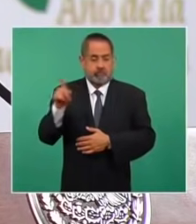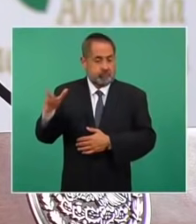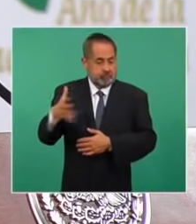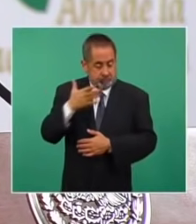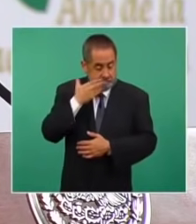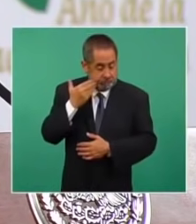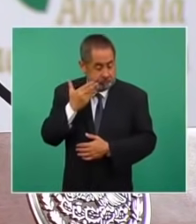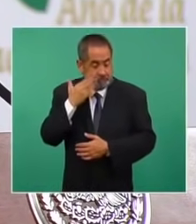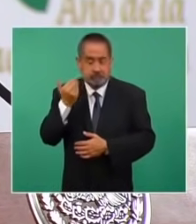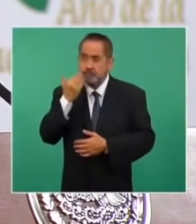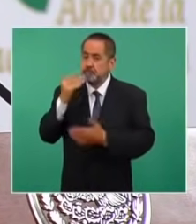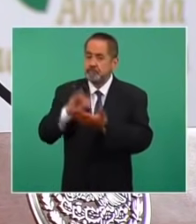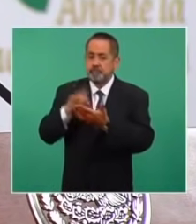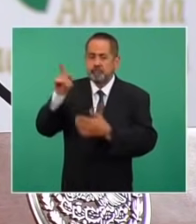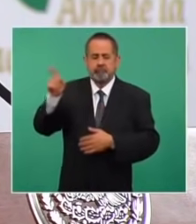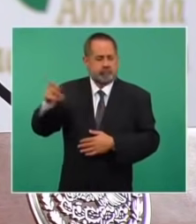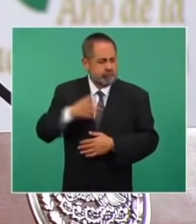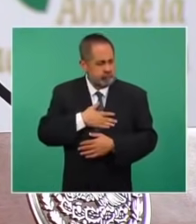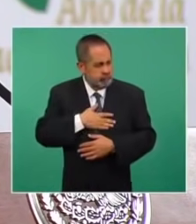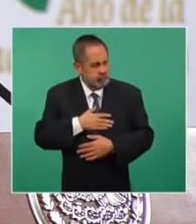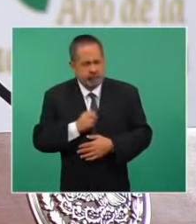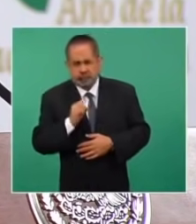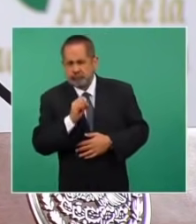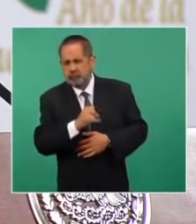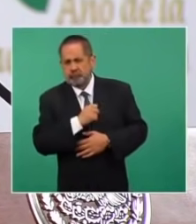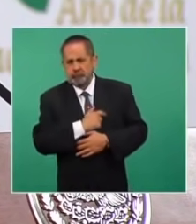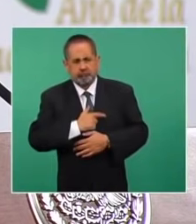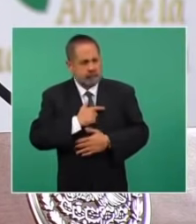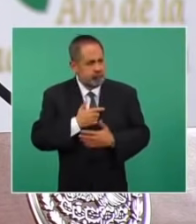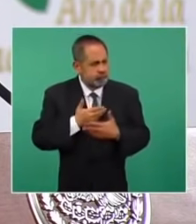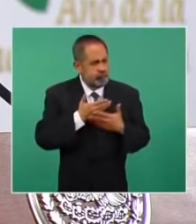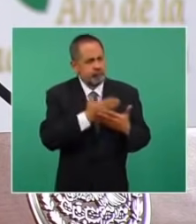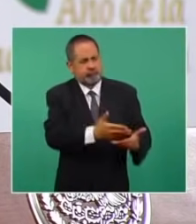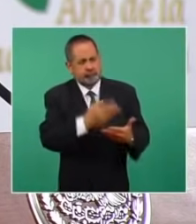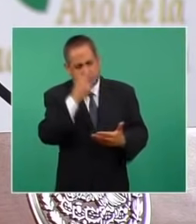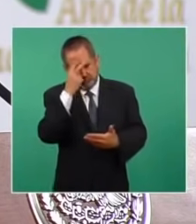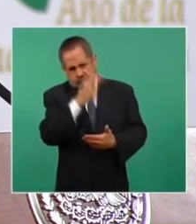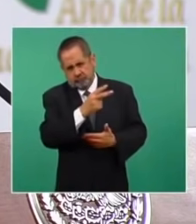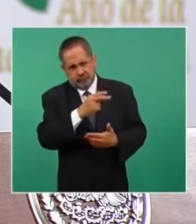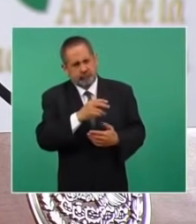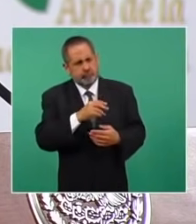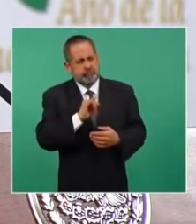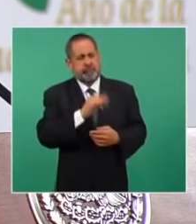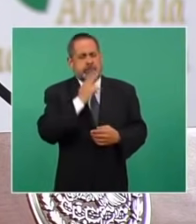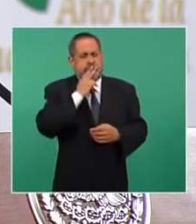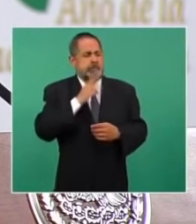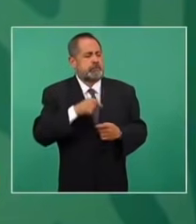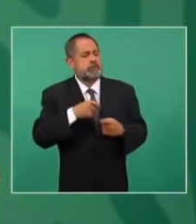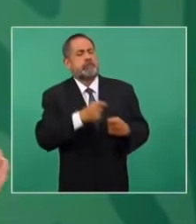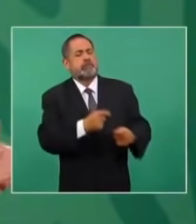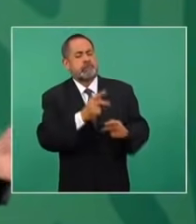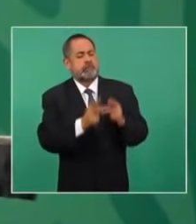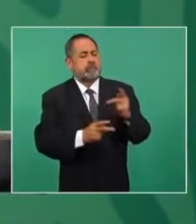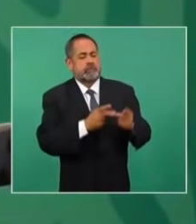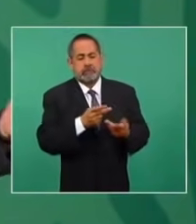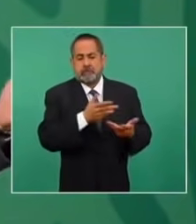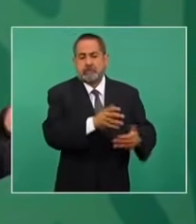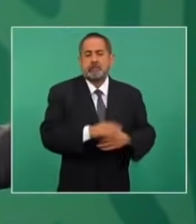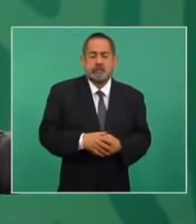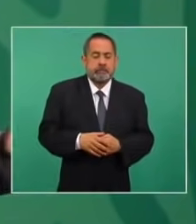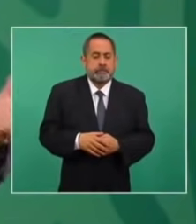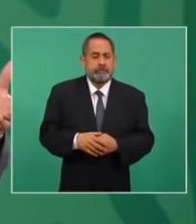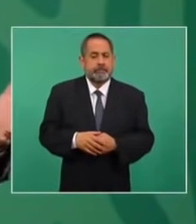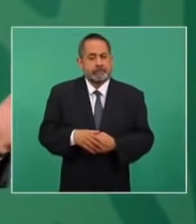una actitud muy especial hacia México. Entonces, todo esto se